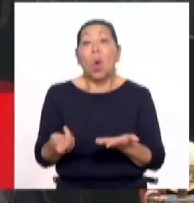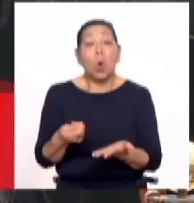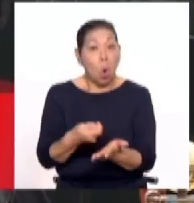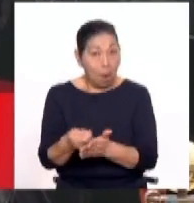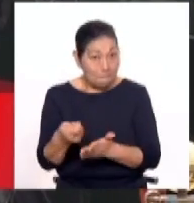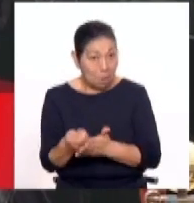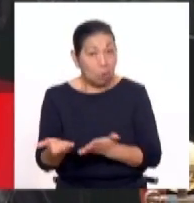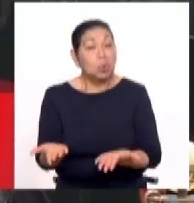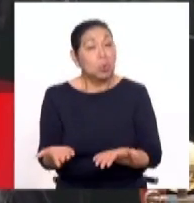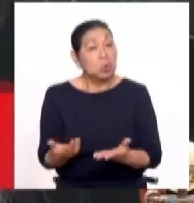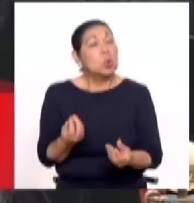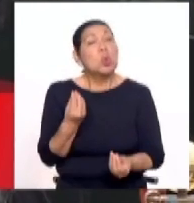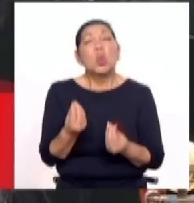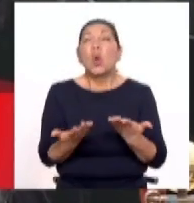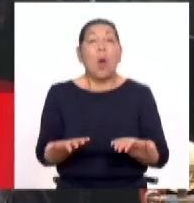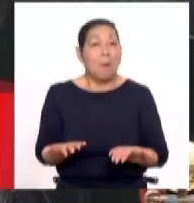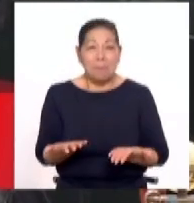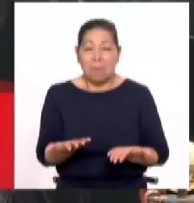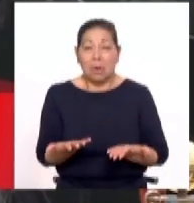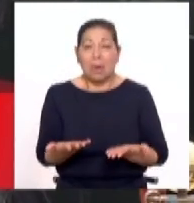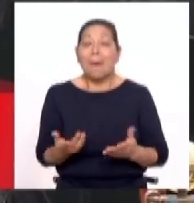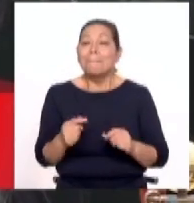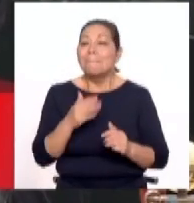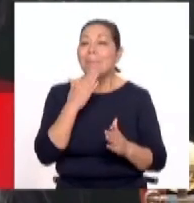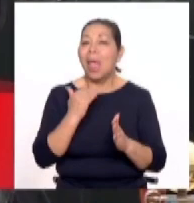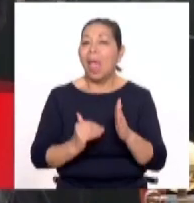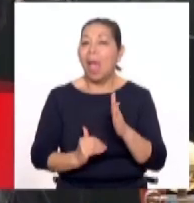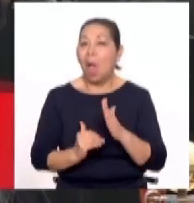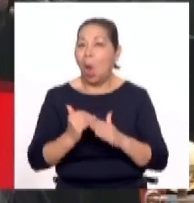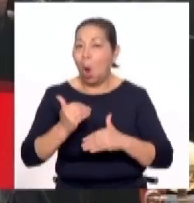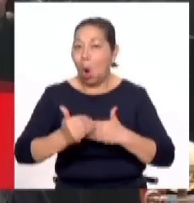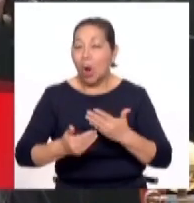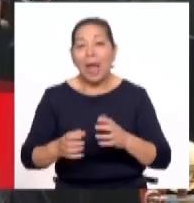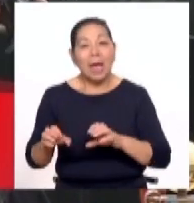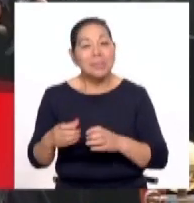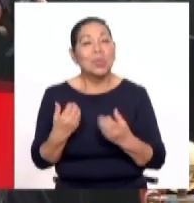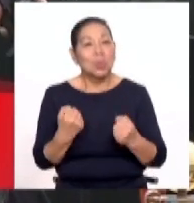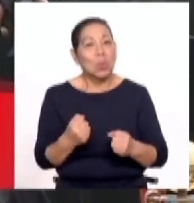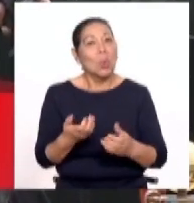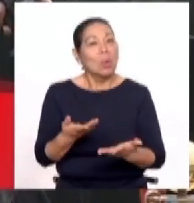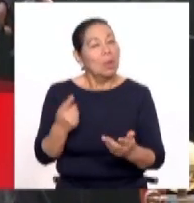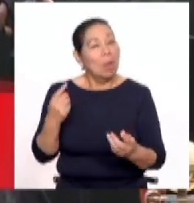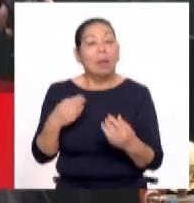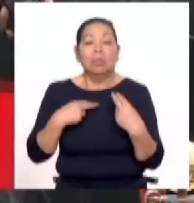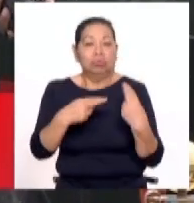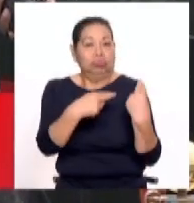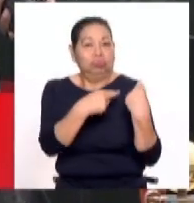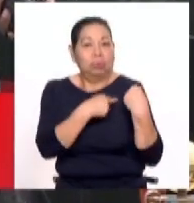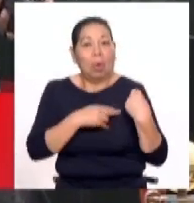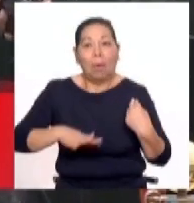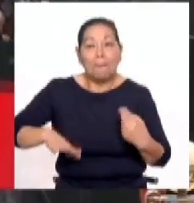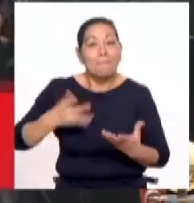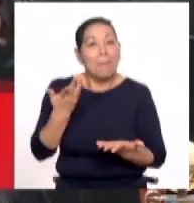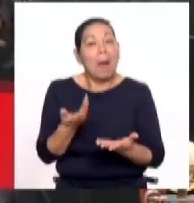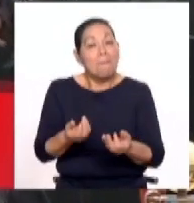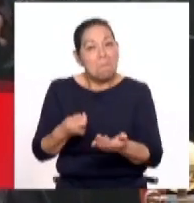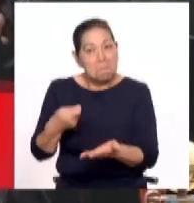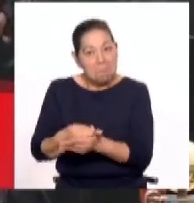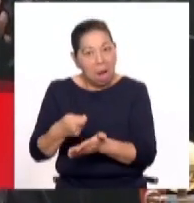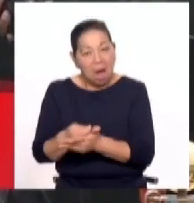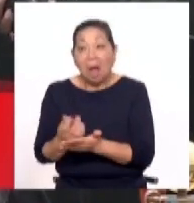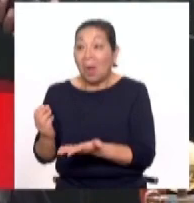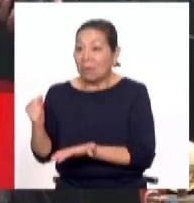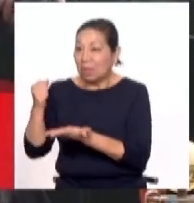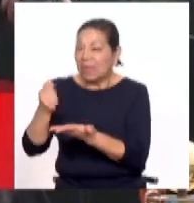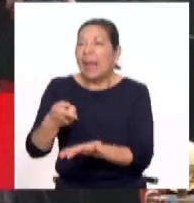adquisiciones es una forma de optimizar los recursos y hacer una ejecución responsable del presupuesto del